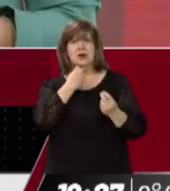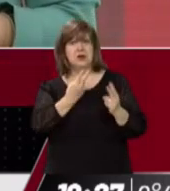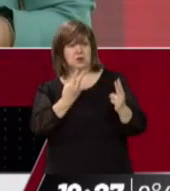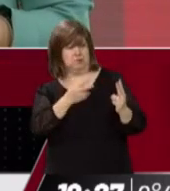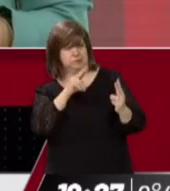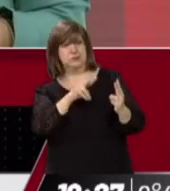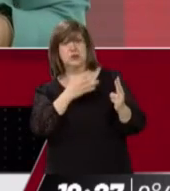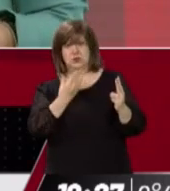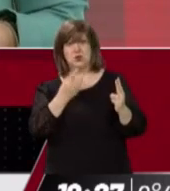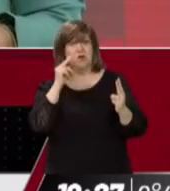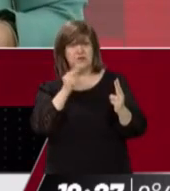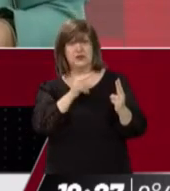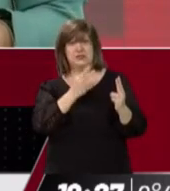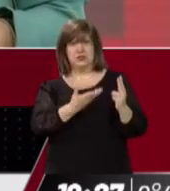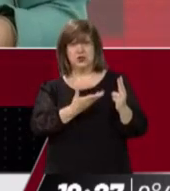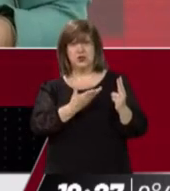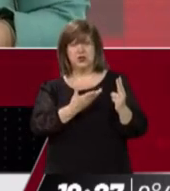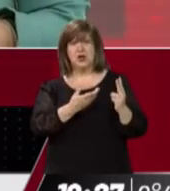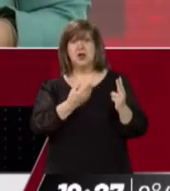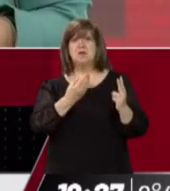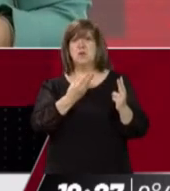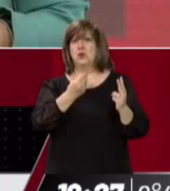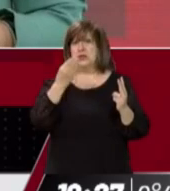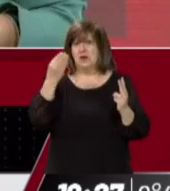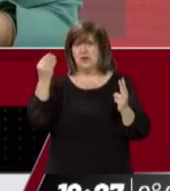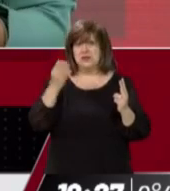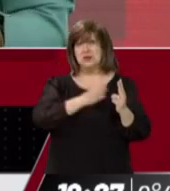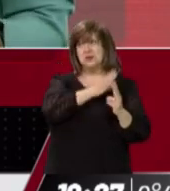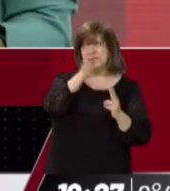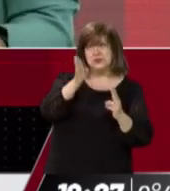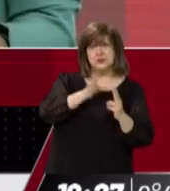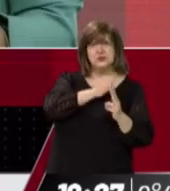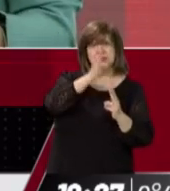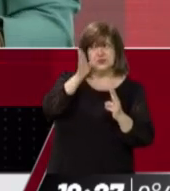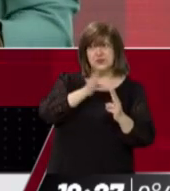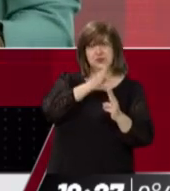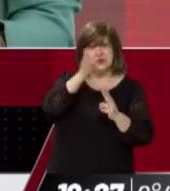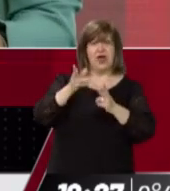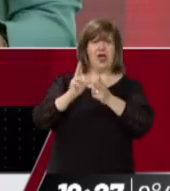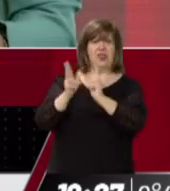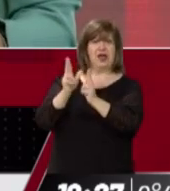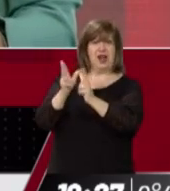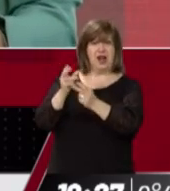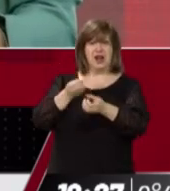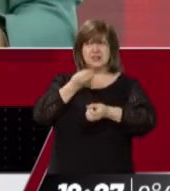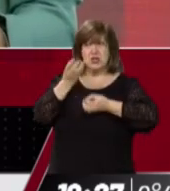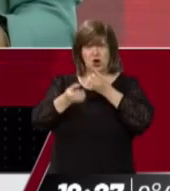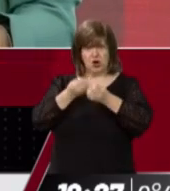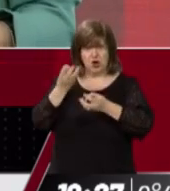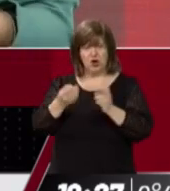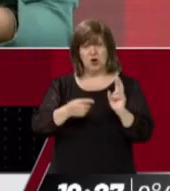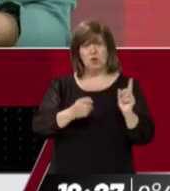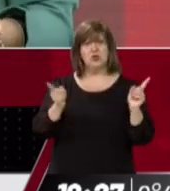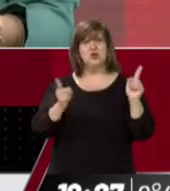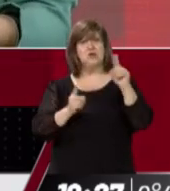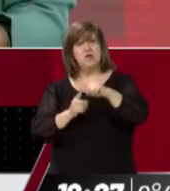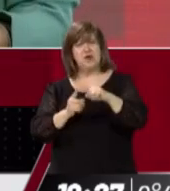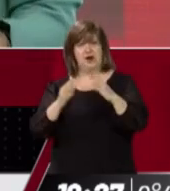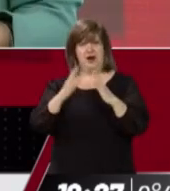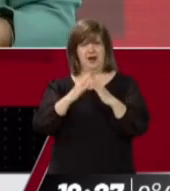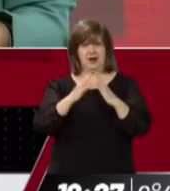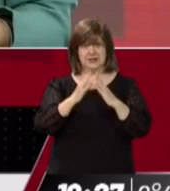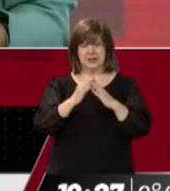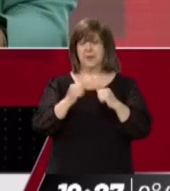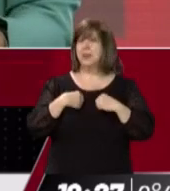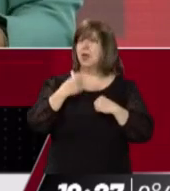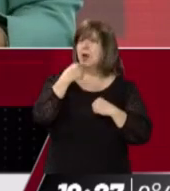hijos frente a estas reiteradas ocasiones en la que tuvieron que presentarse a declarar que y